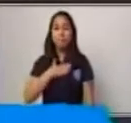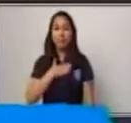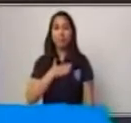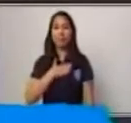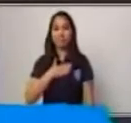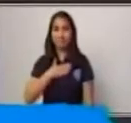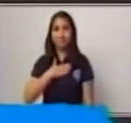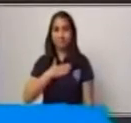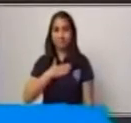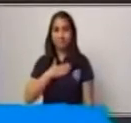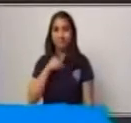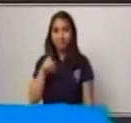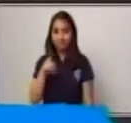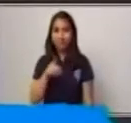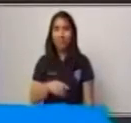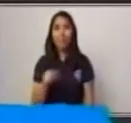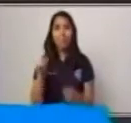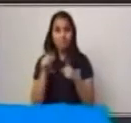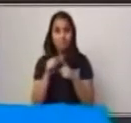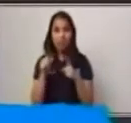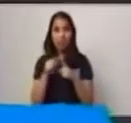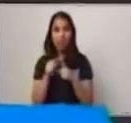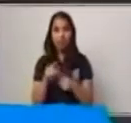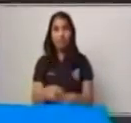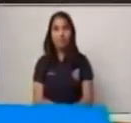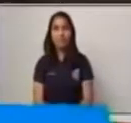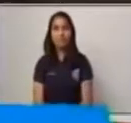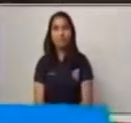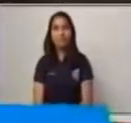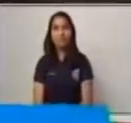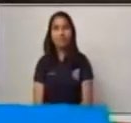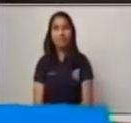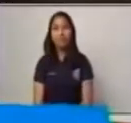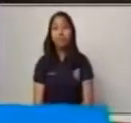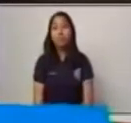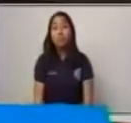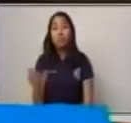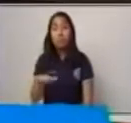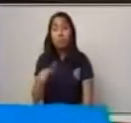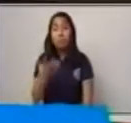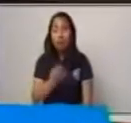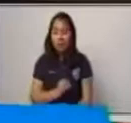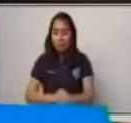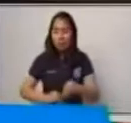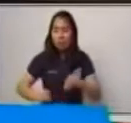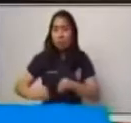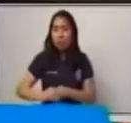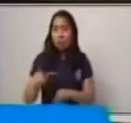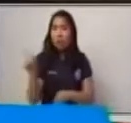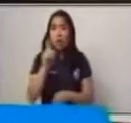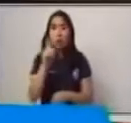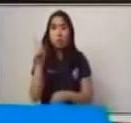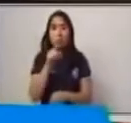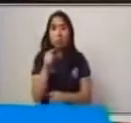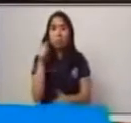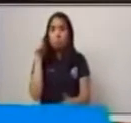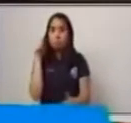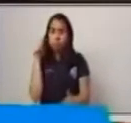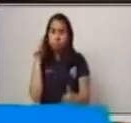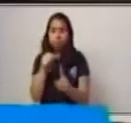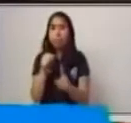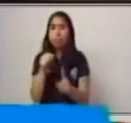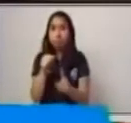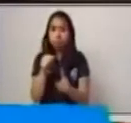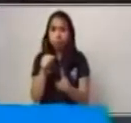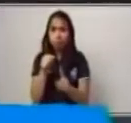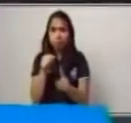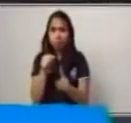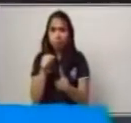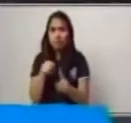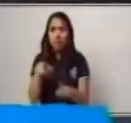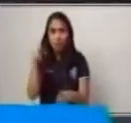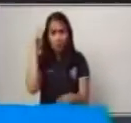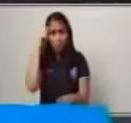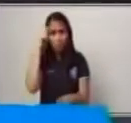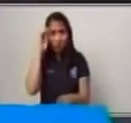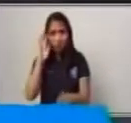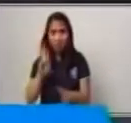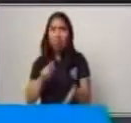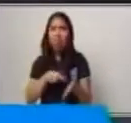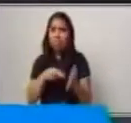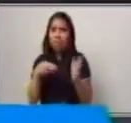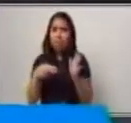Y el modificador indirecto dijimos que es aquel que va enlazado por medio de preposiciones. ¿Dónde está la preposición